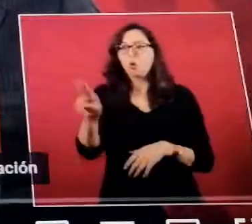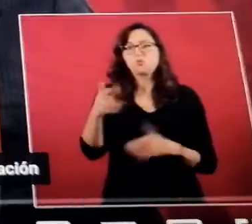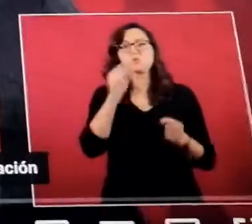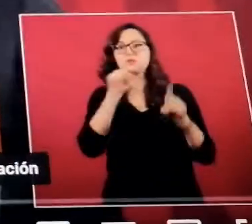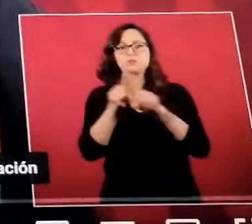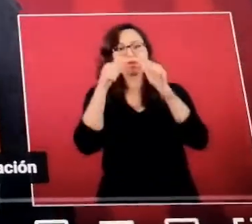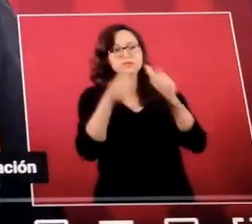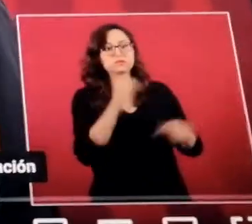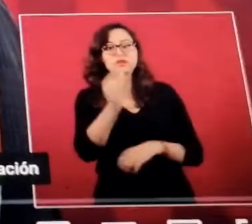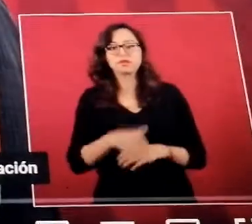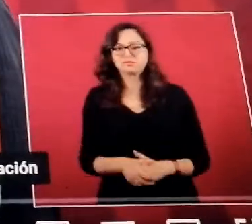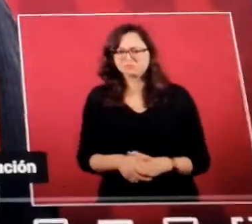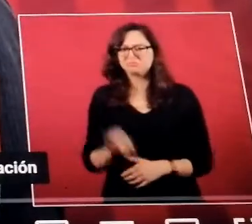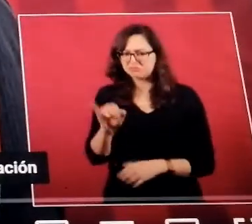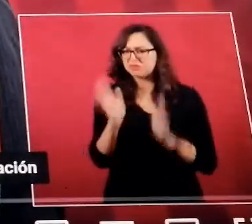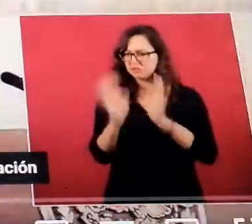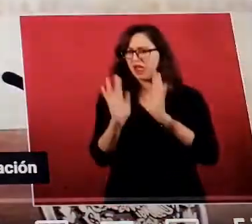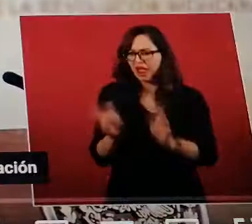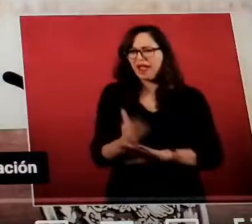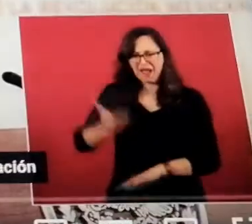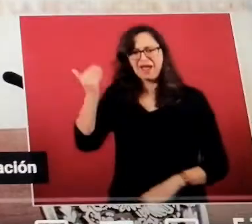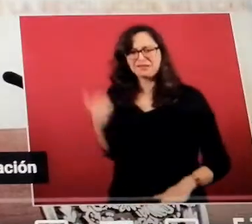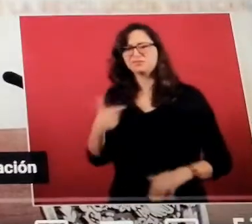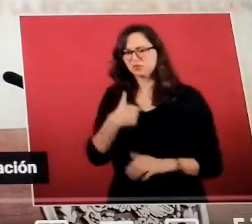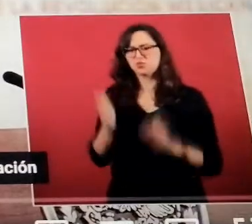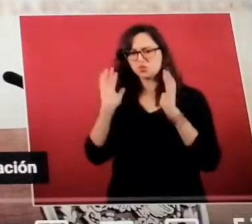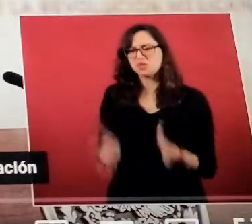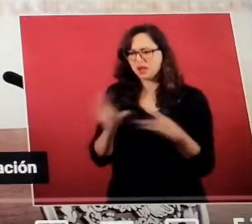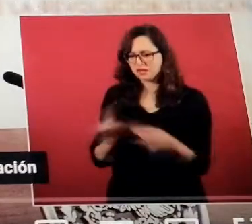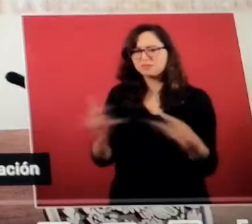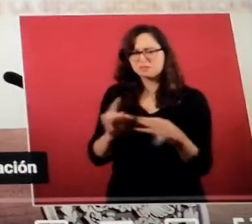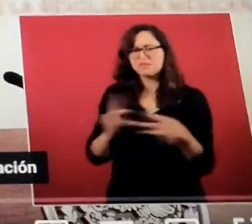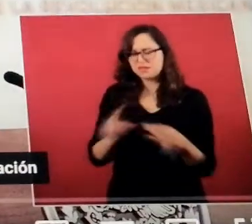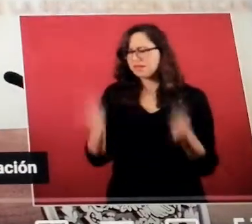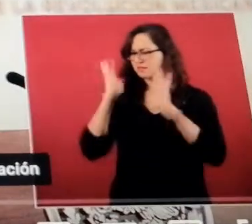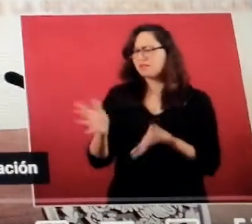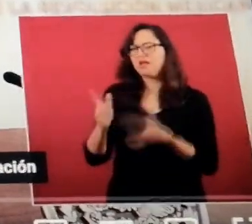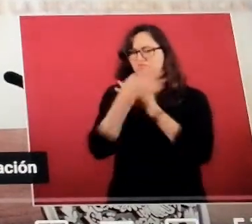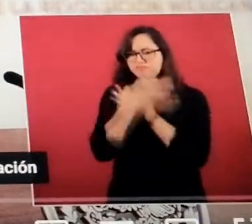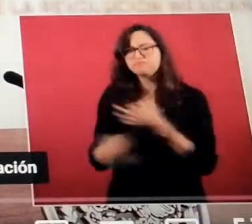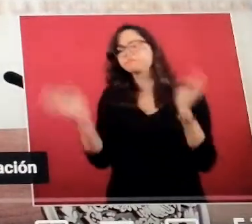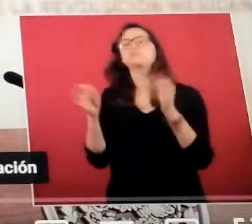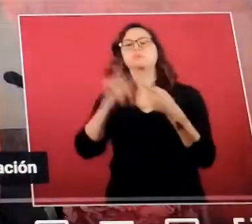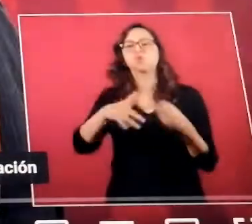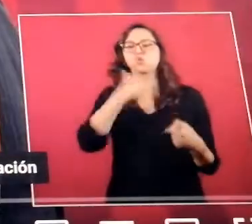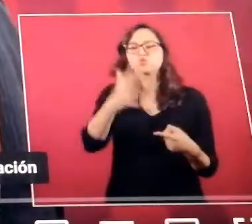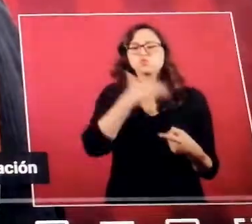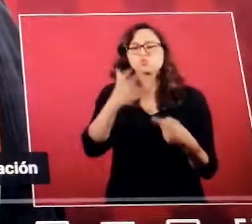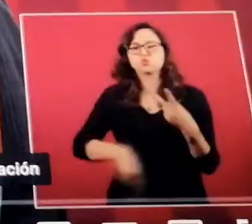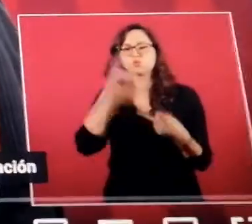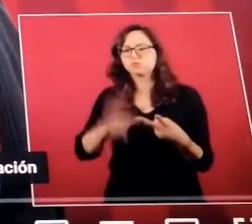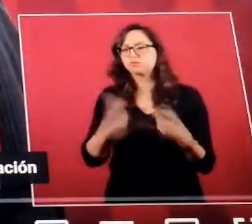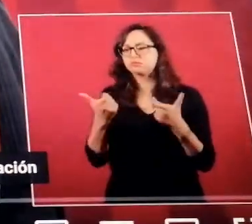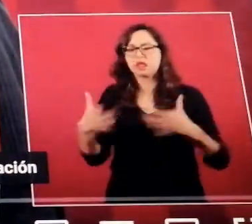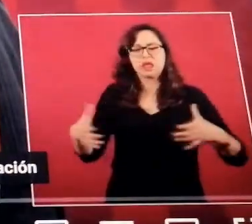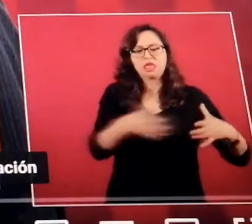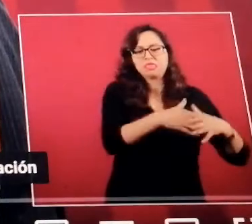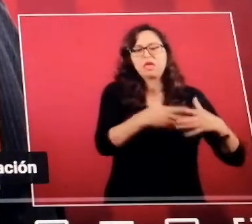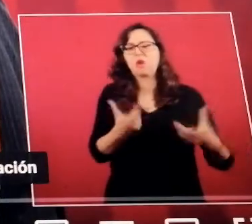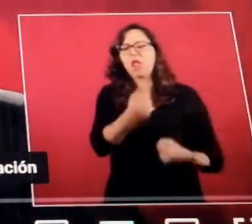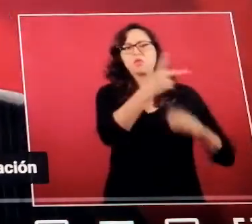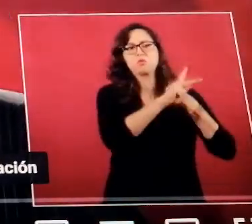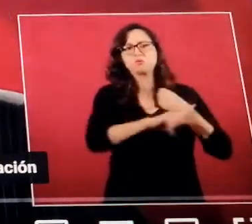no atendía lo fundamental, que era la corrupción y la concentración de poder